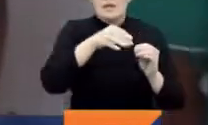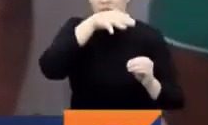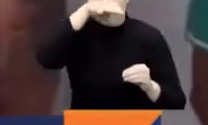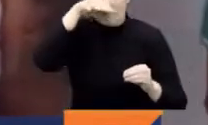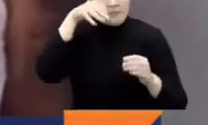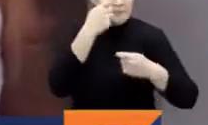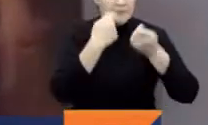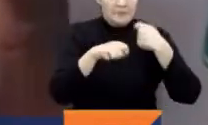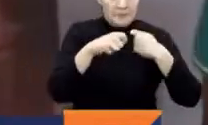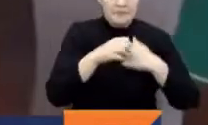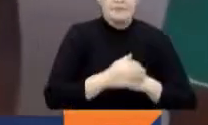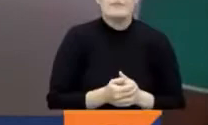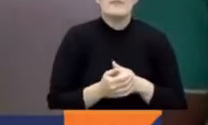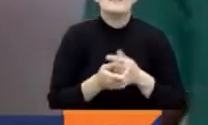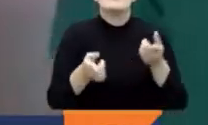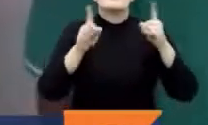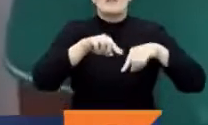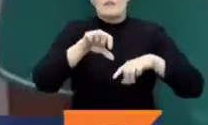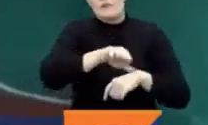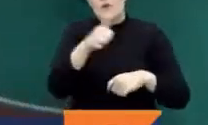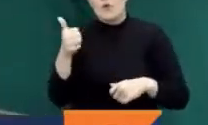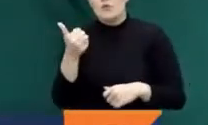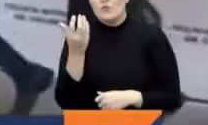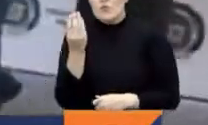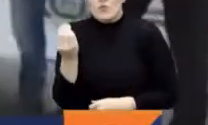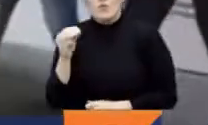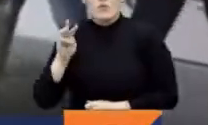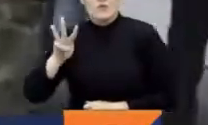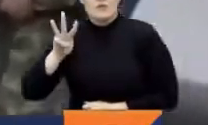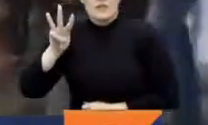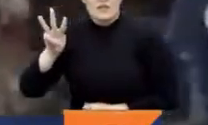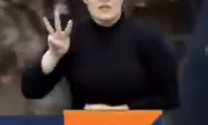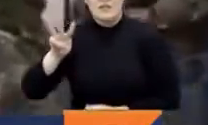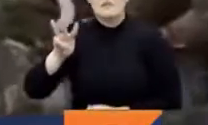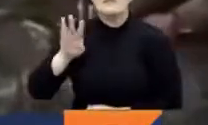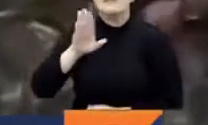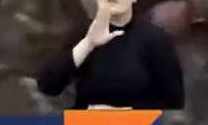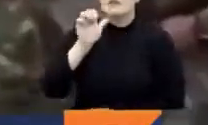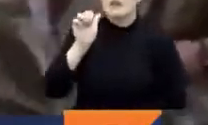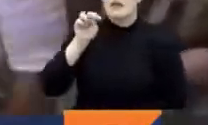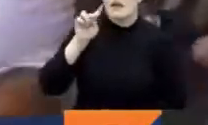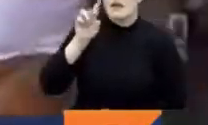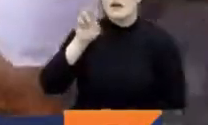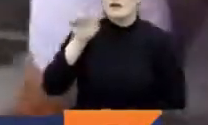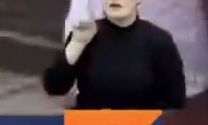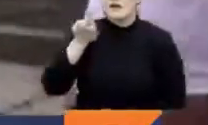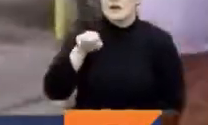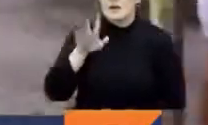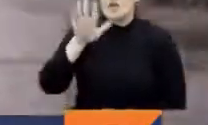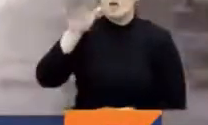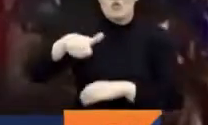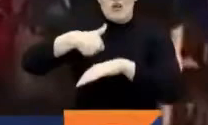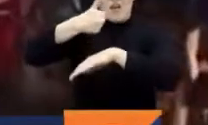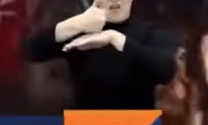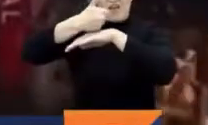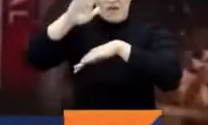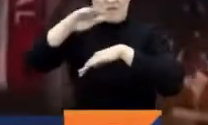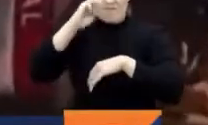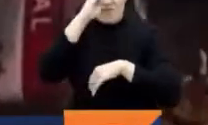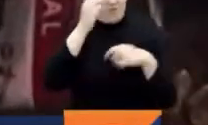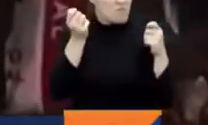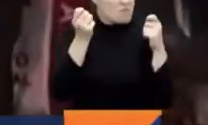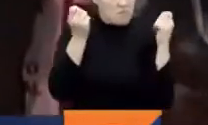Iván Arboleda Garcés, también fueron capturados 3 cabecillas, alias Andrés, cabecilla militar, cabecilla de finanzas y urbano. Este